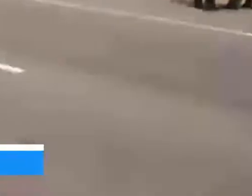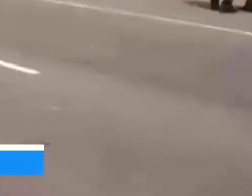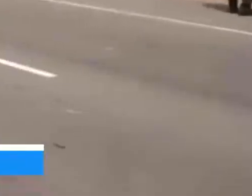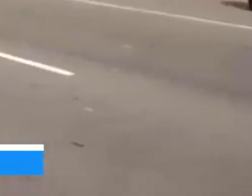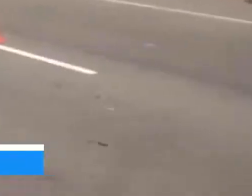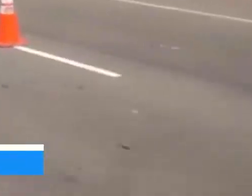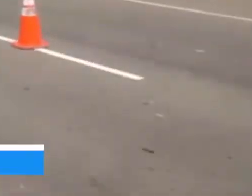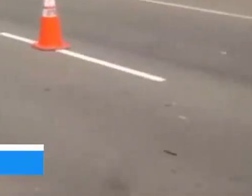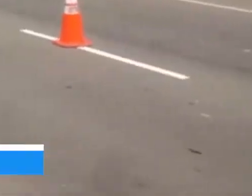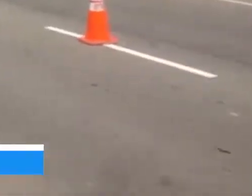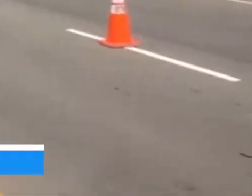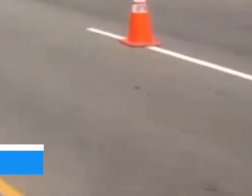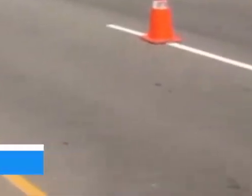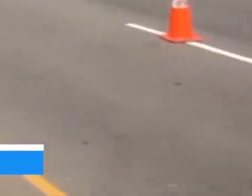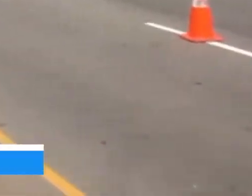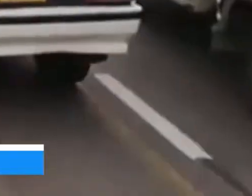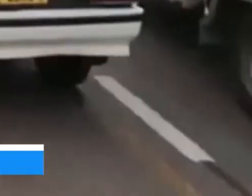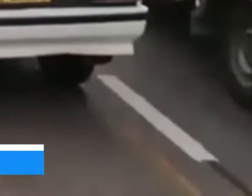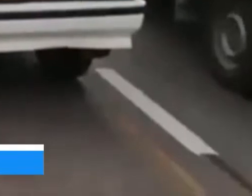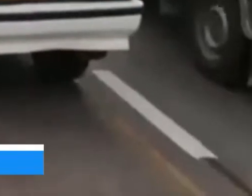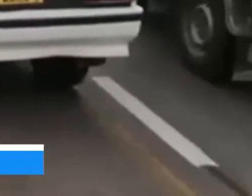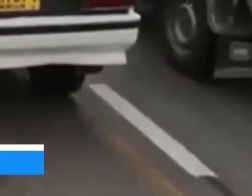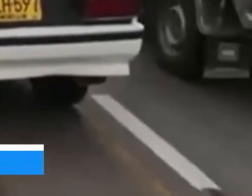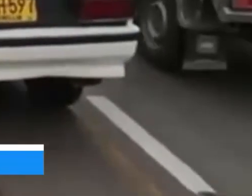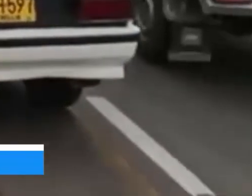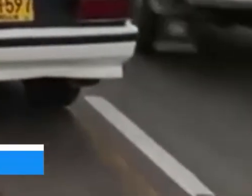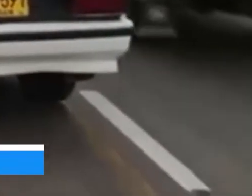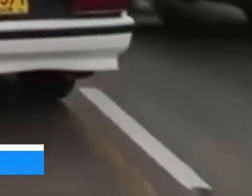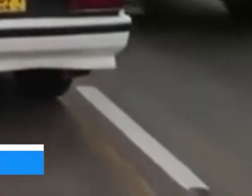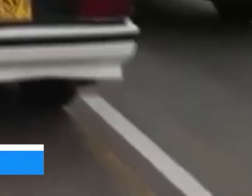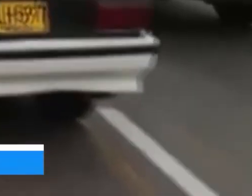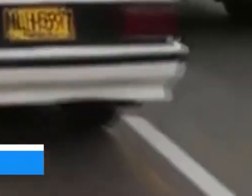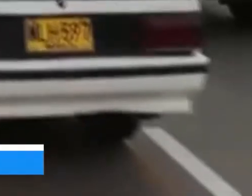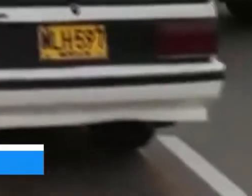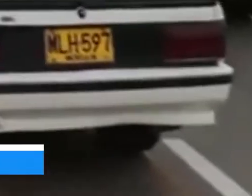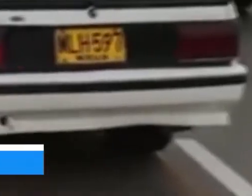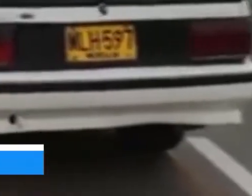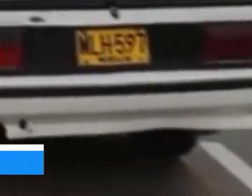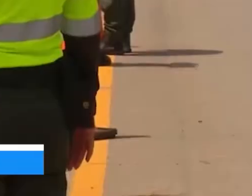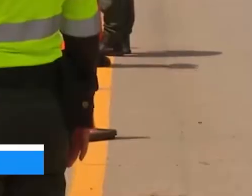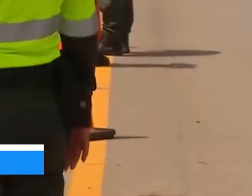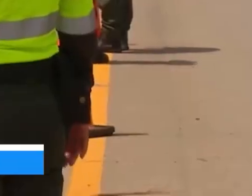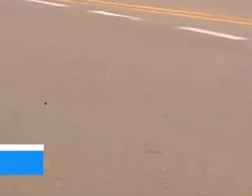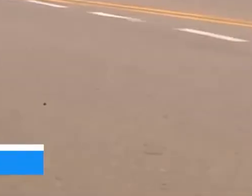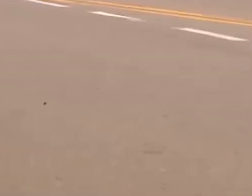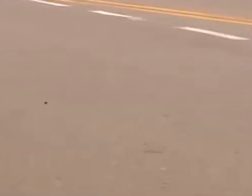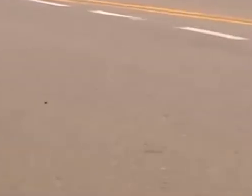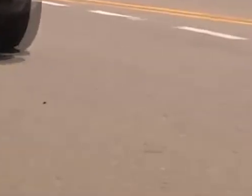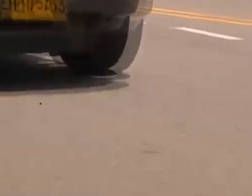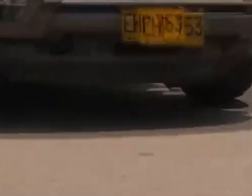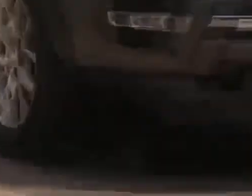metropolitana en busca de infractores, fiestas y aglomeraciones. Tenga en cuenta esta información y quédese en casa.